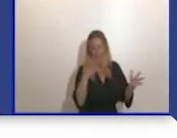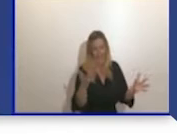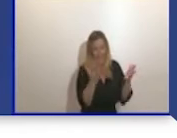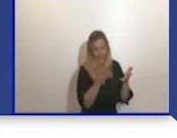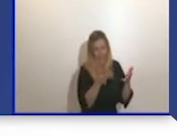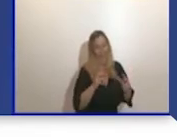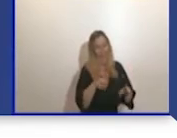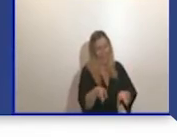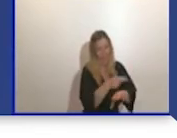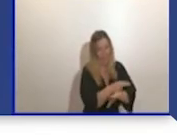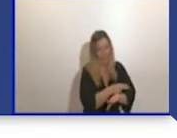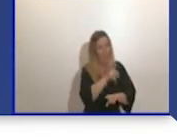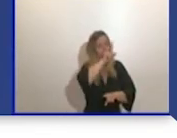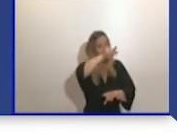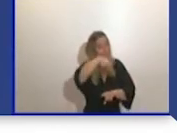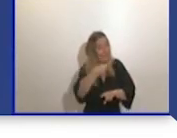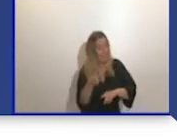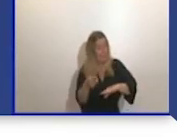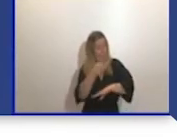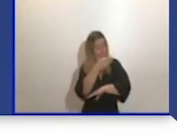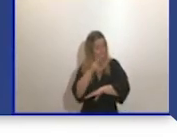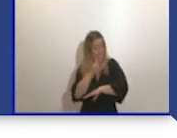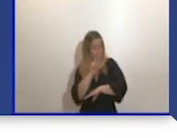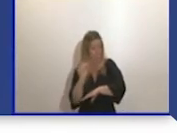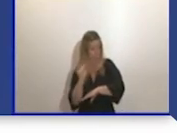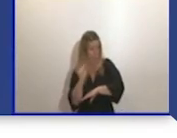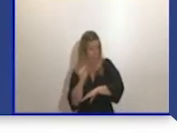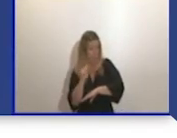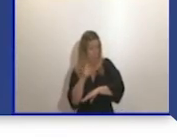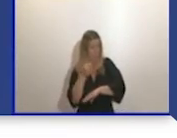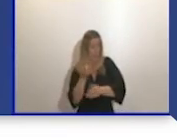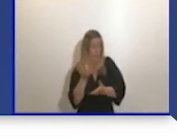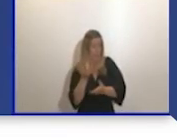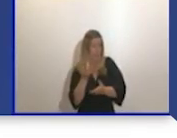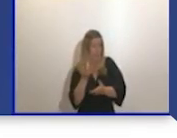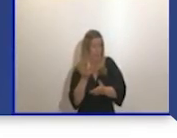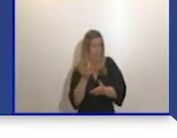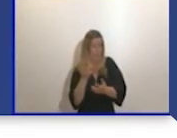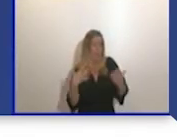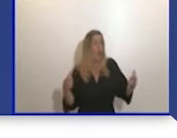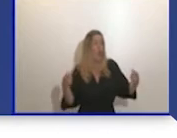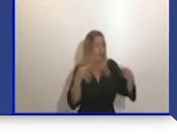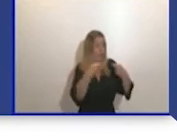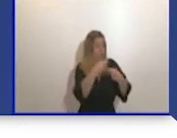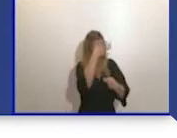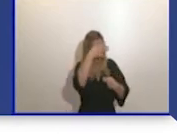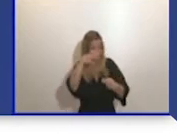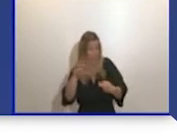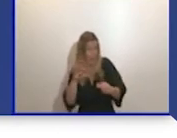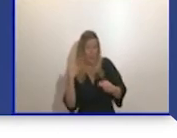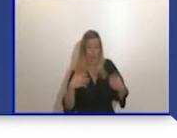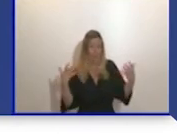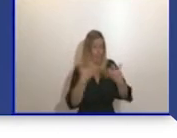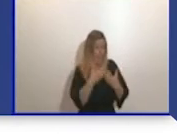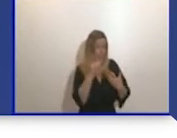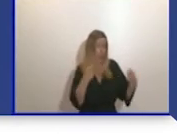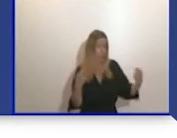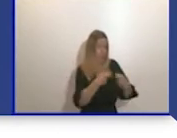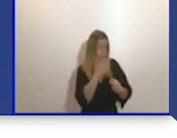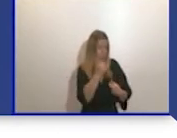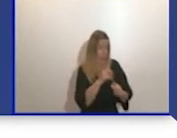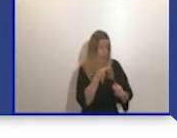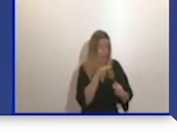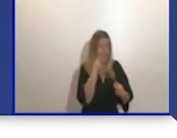BBVA tampoco participa en operaciones relacionadas con cualquier tipo de armamento con países con alto riesgo de vulnerar los derechos